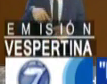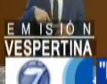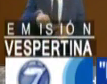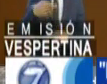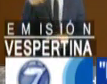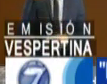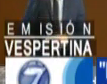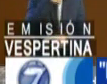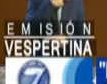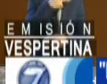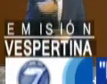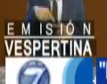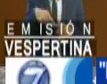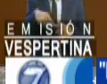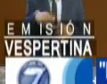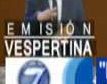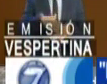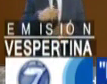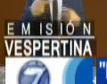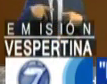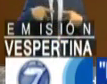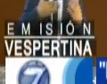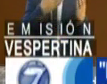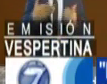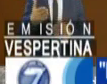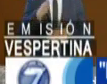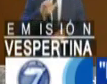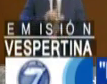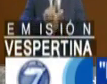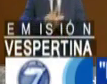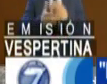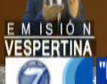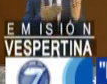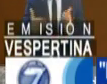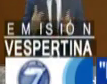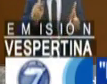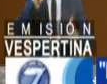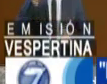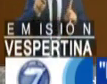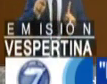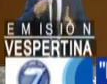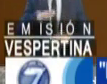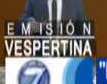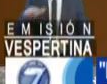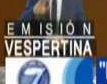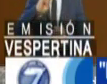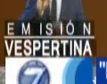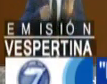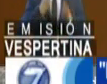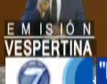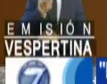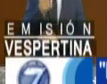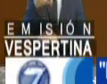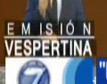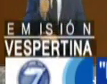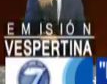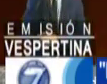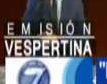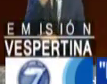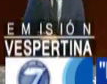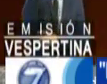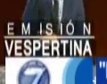ver reflejado un mayor flujo de turistas hacia la zona conocida como el mundo maya, el cual tenemos la dicha de